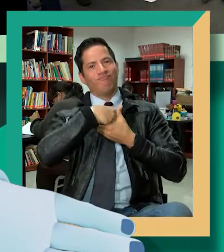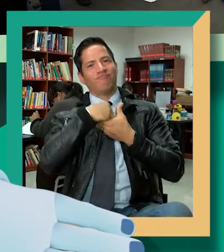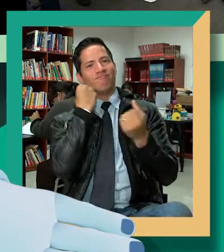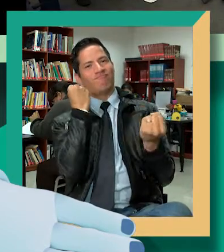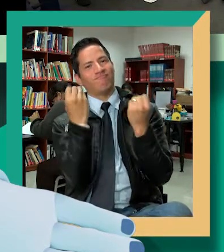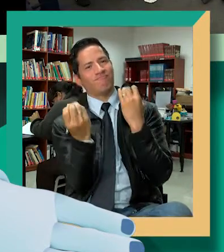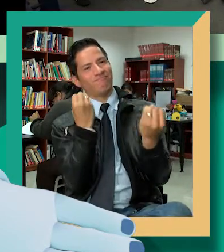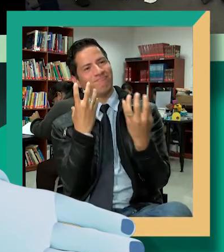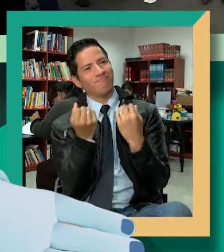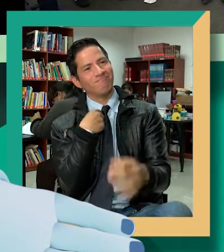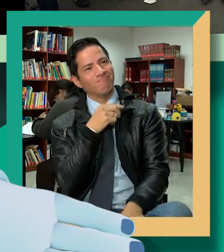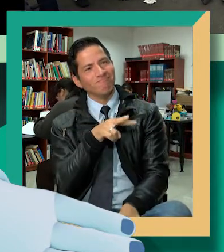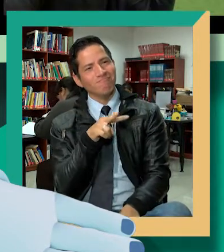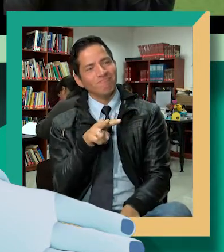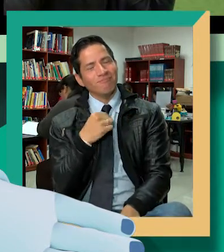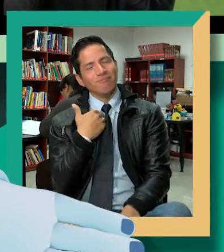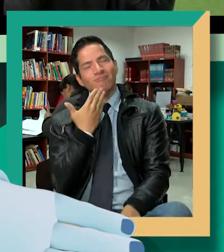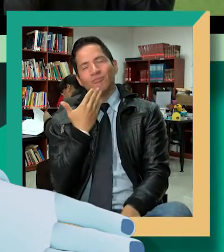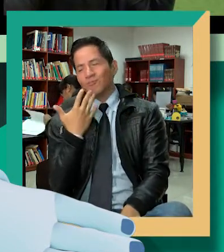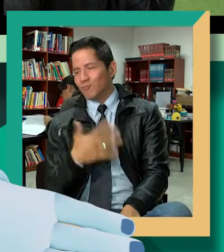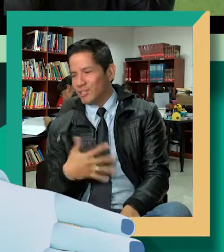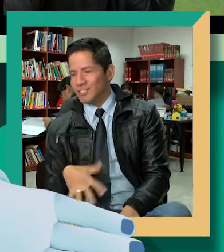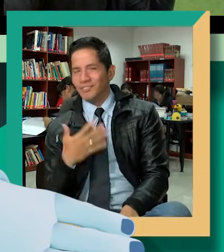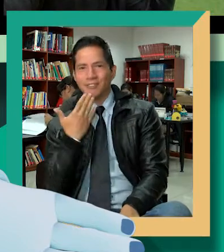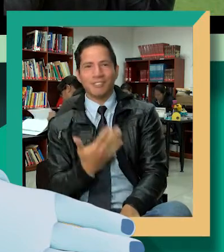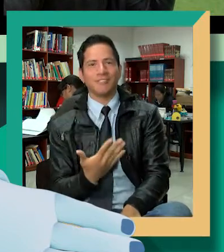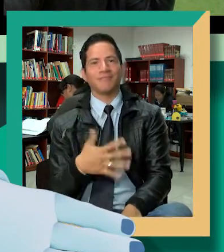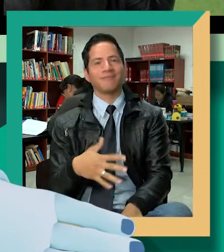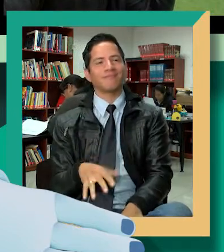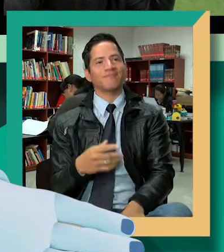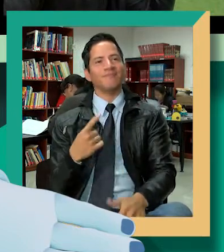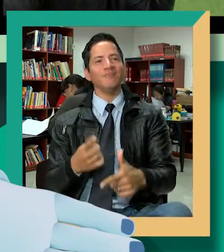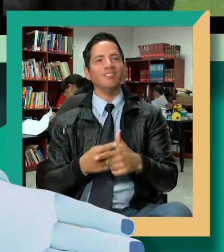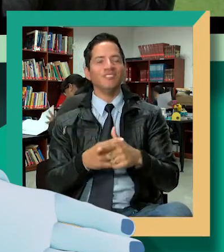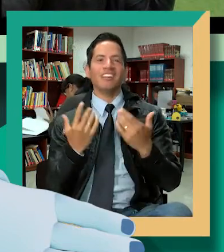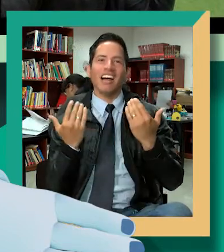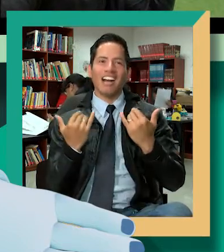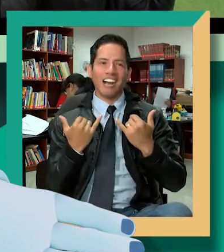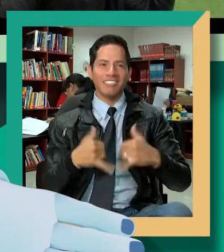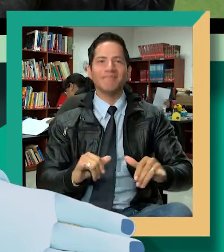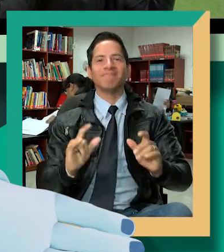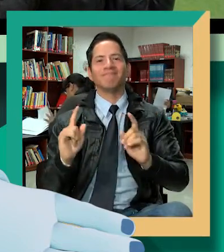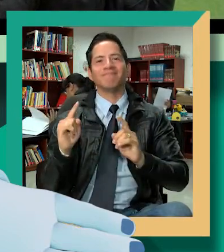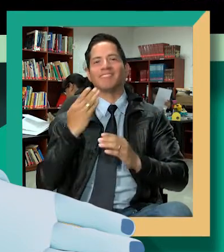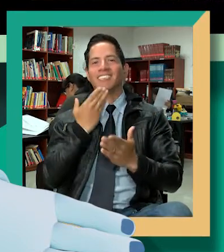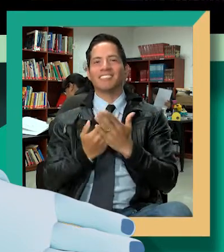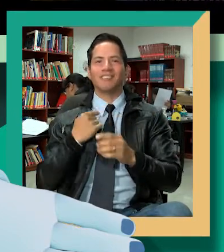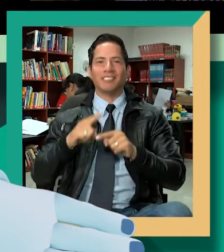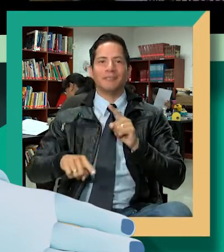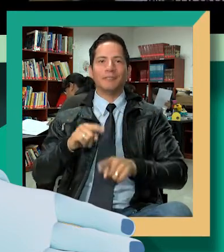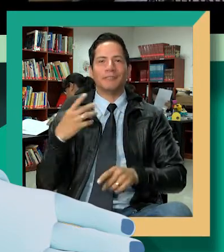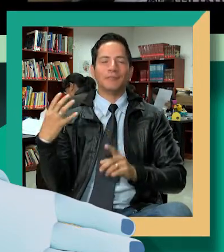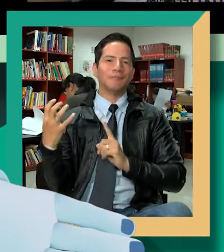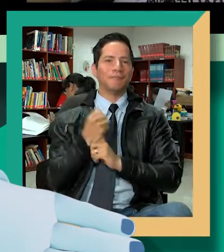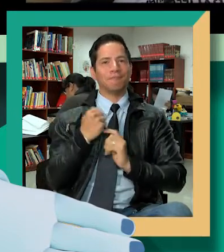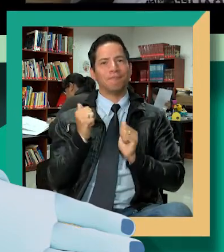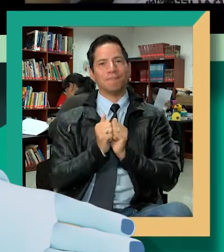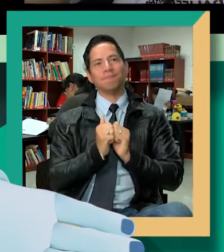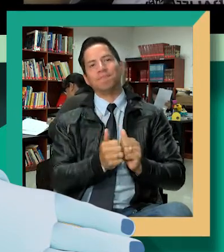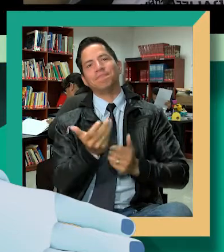mucho. De hecho, les doy un agradecimiento sincero a toda la comunidad por apoyarme y hacerme sentir como en familia.